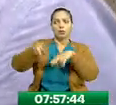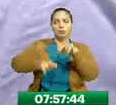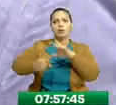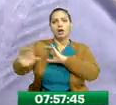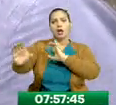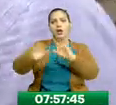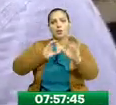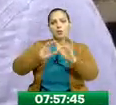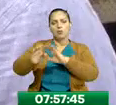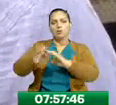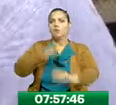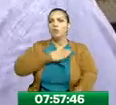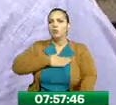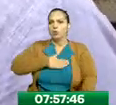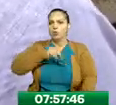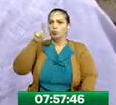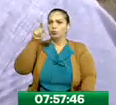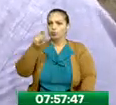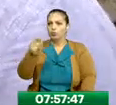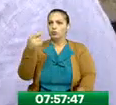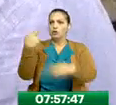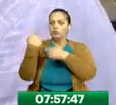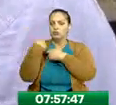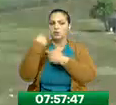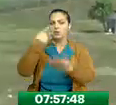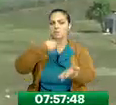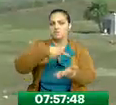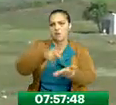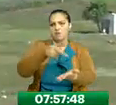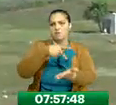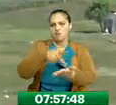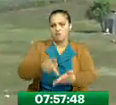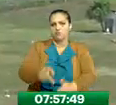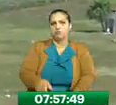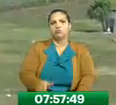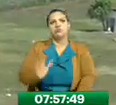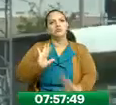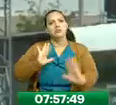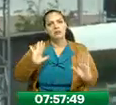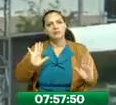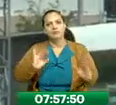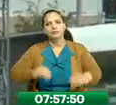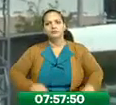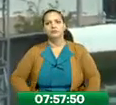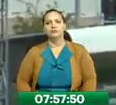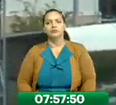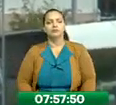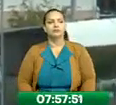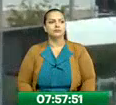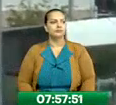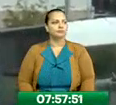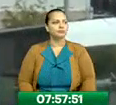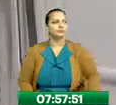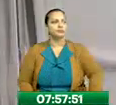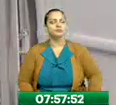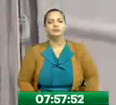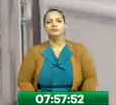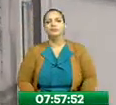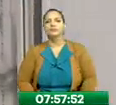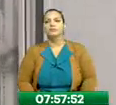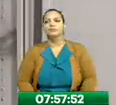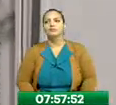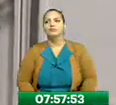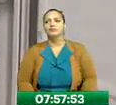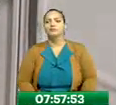cumpla con todos los gastos y los daños que se han ocasionado. Esto ocurrió mientras se realizaba un recorrido por el acueducto La Esperanza, cuyo sistema